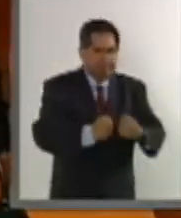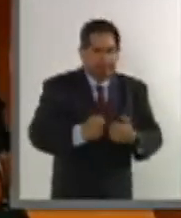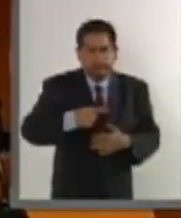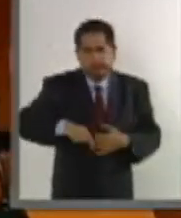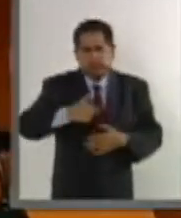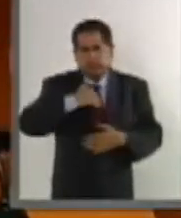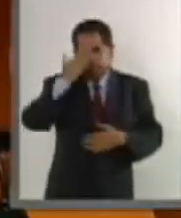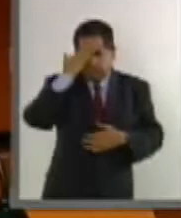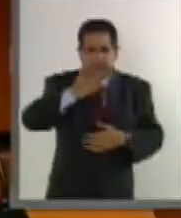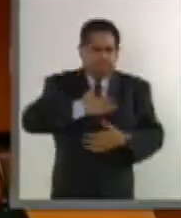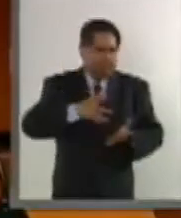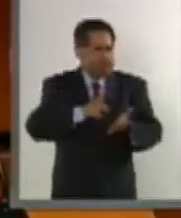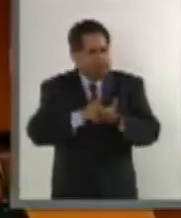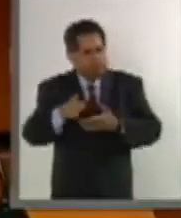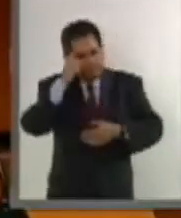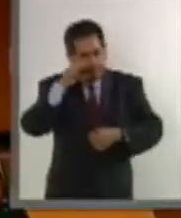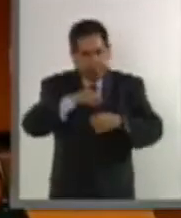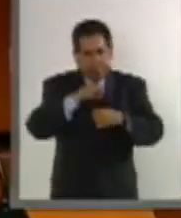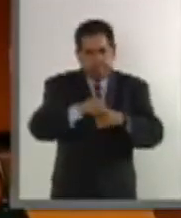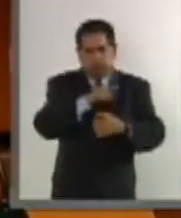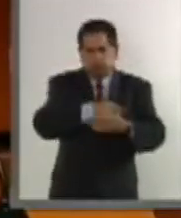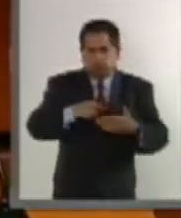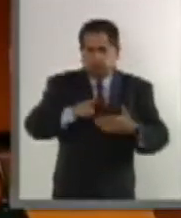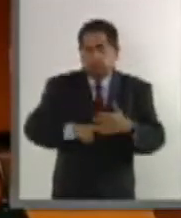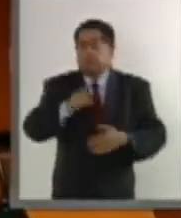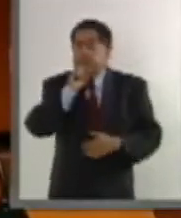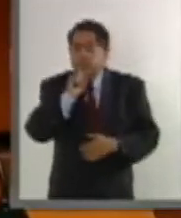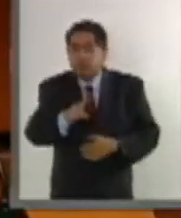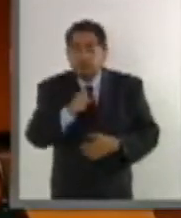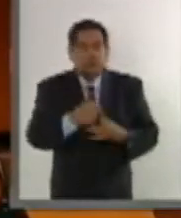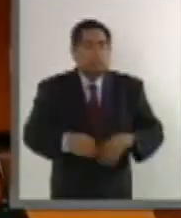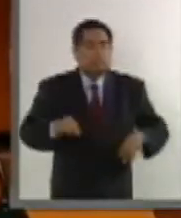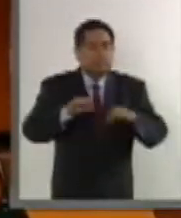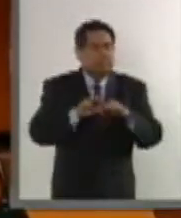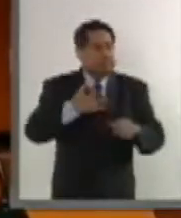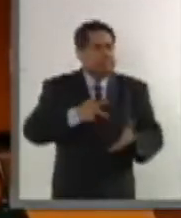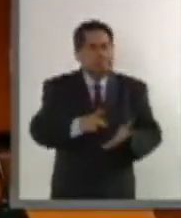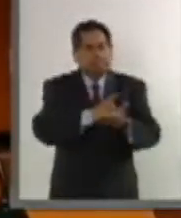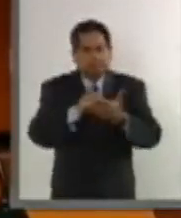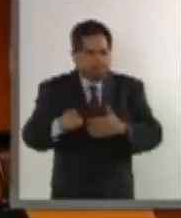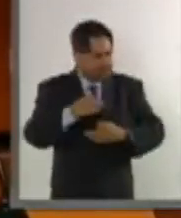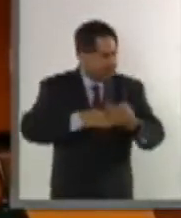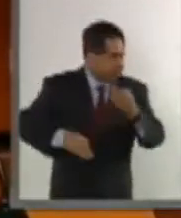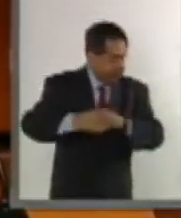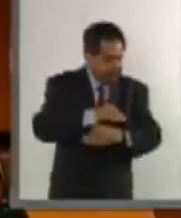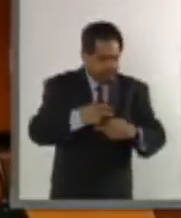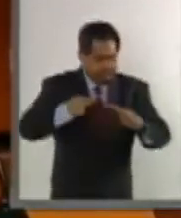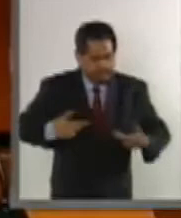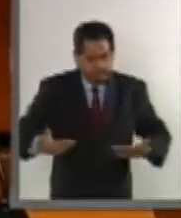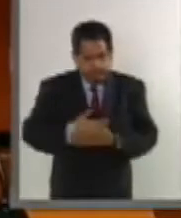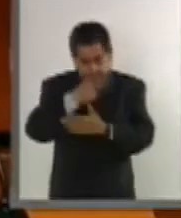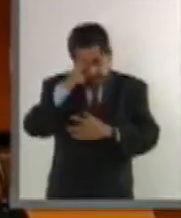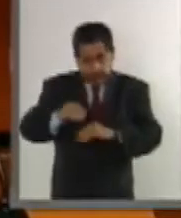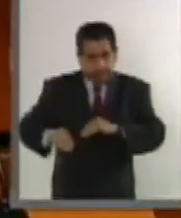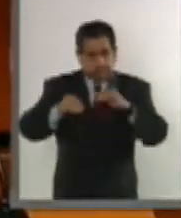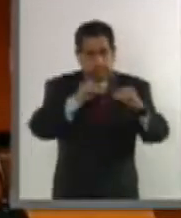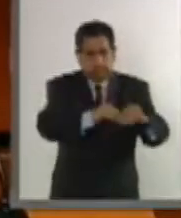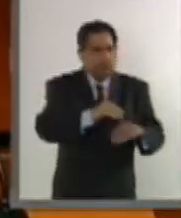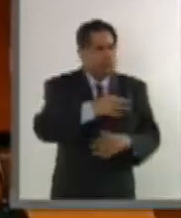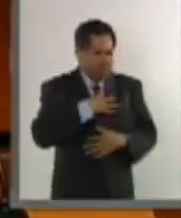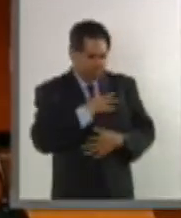conozcan su derecho a votar, pero también muy importante el derecho de todos estos mexicanos a ser